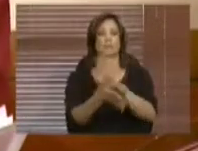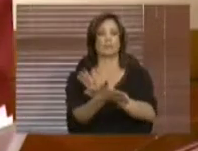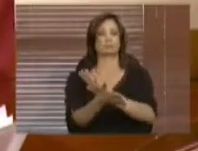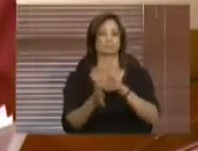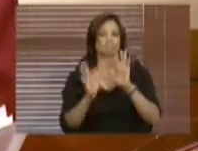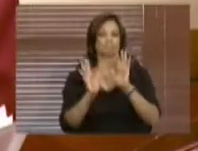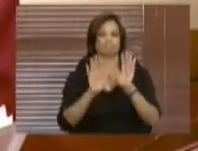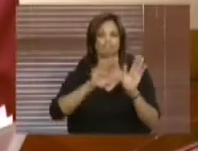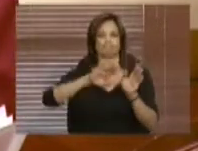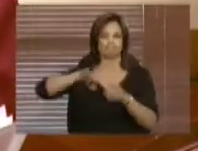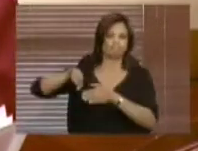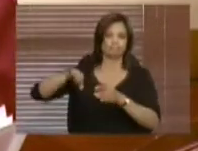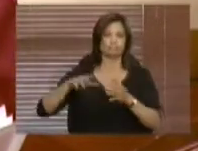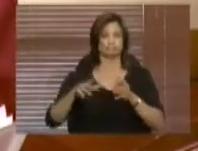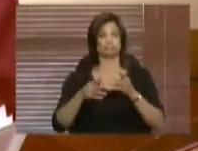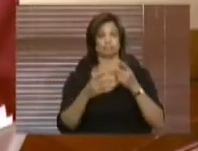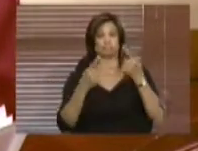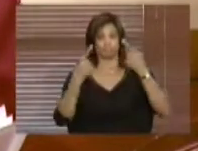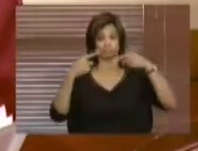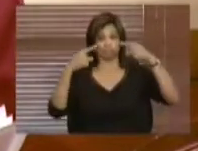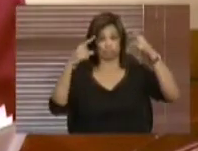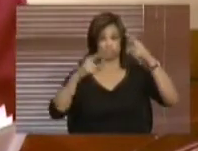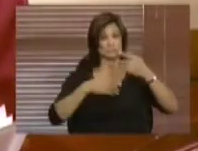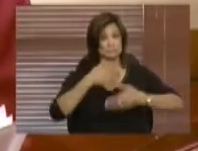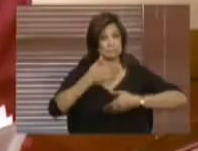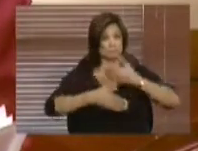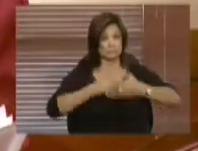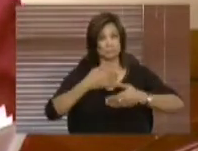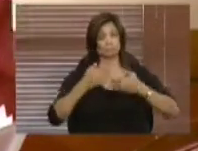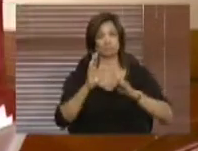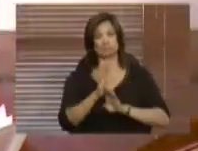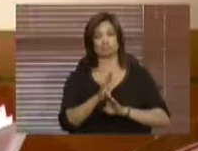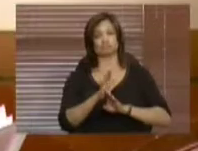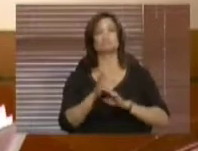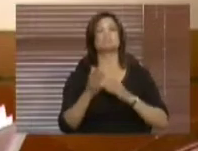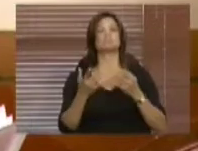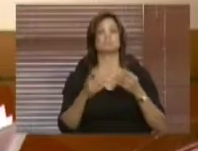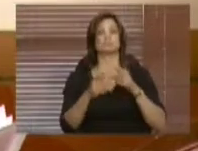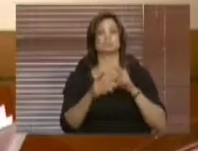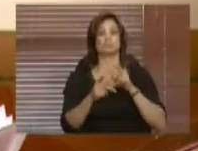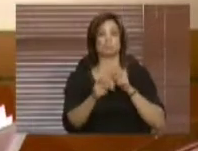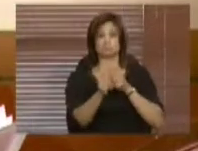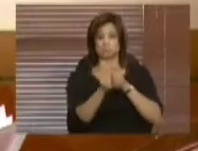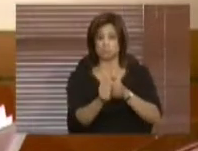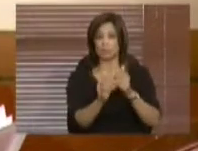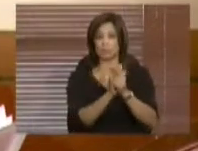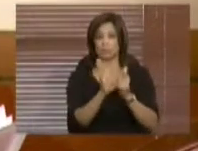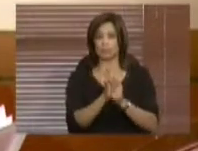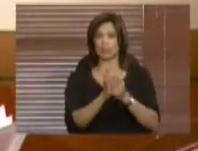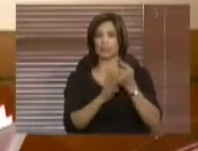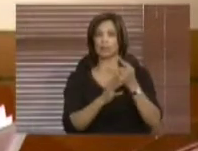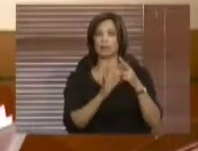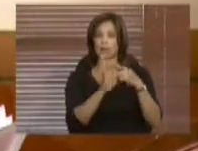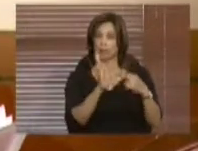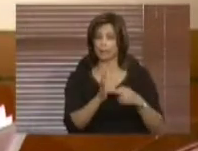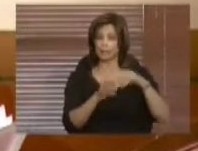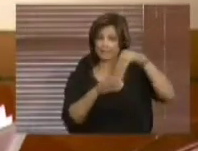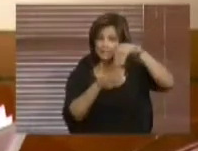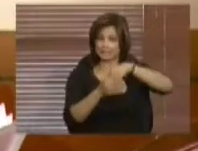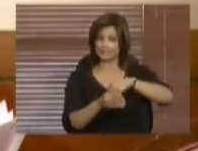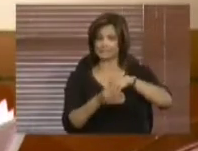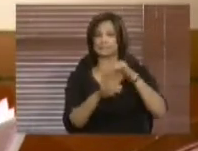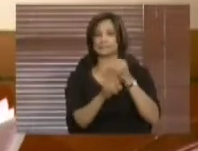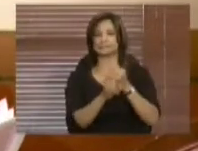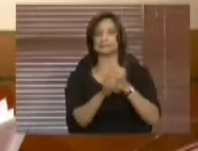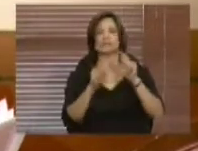todos estos logros alcanzados en el ámbito administrativo y con estricto apego a la ley y la reglamentación interna,